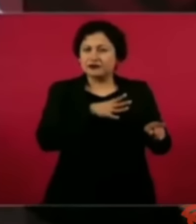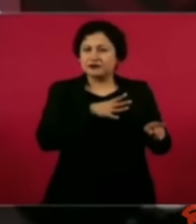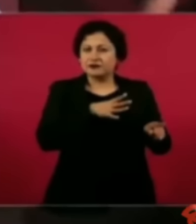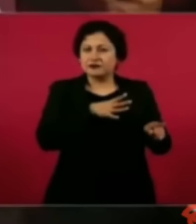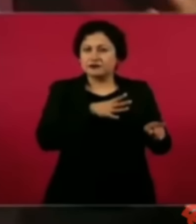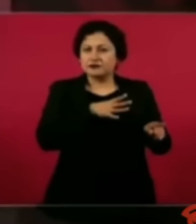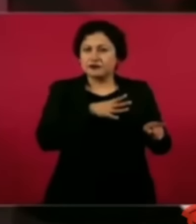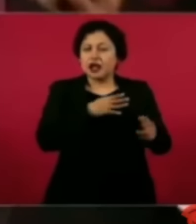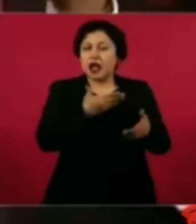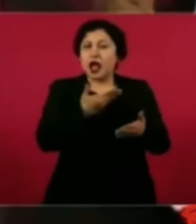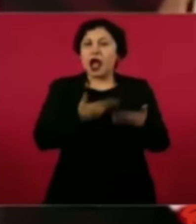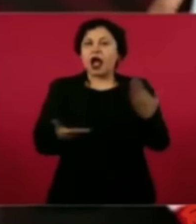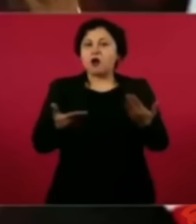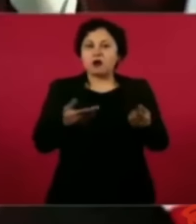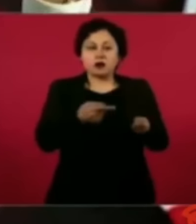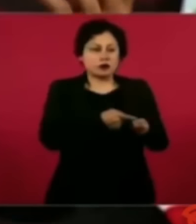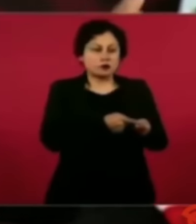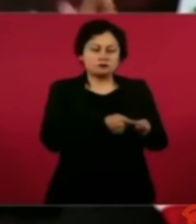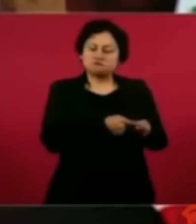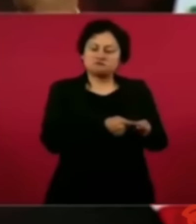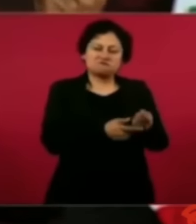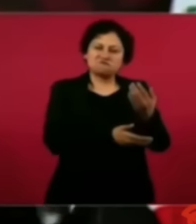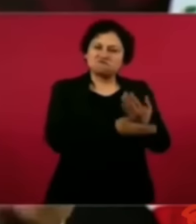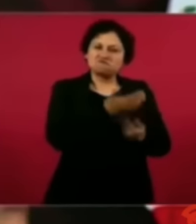estamos sacando adelante al país.